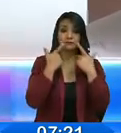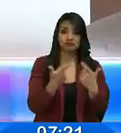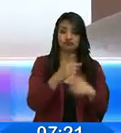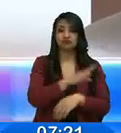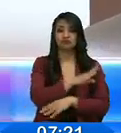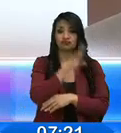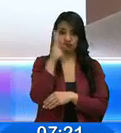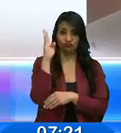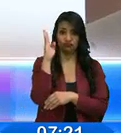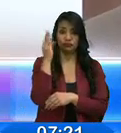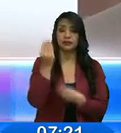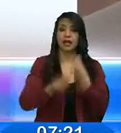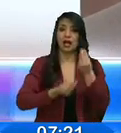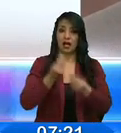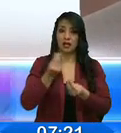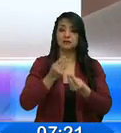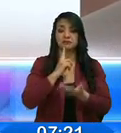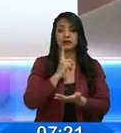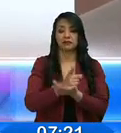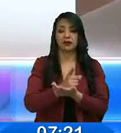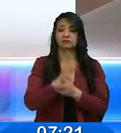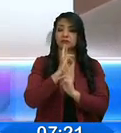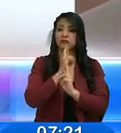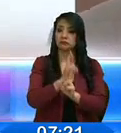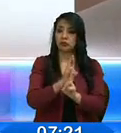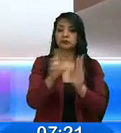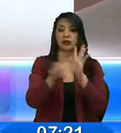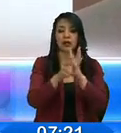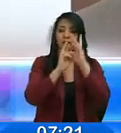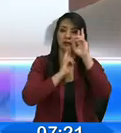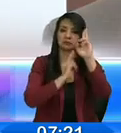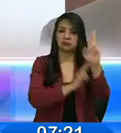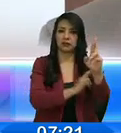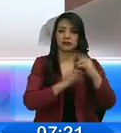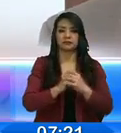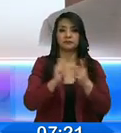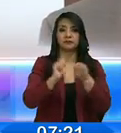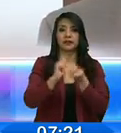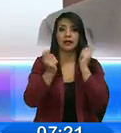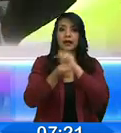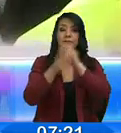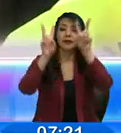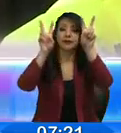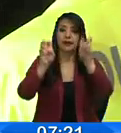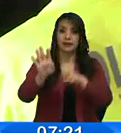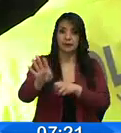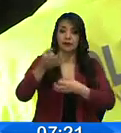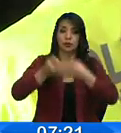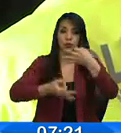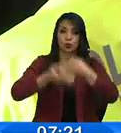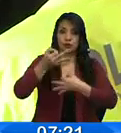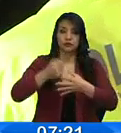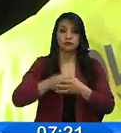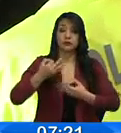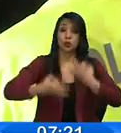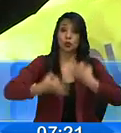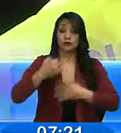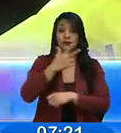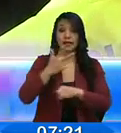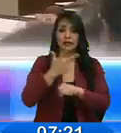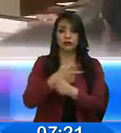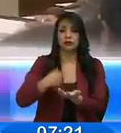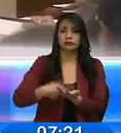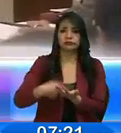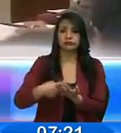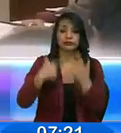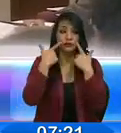ponderada, ha hecho justicia, se ha pronunciado en principio reformulando el tipo penal. Los jueces por más de 3 horas deliberaron el pedido